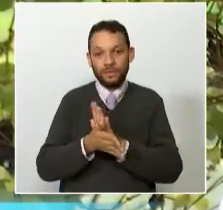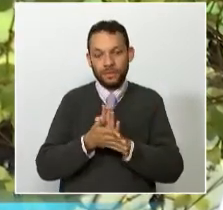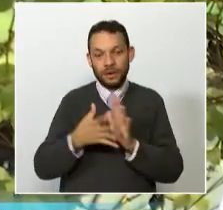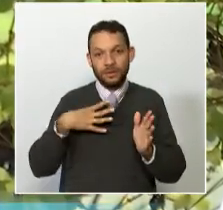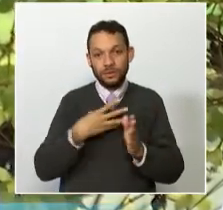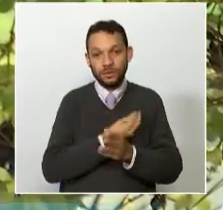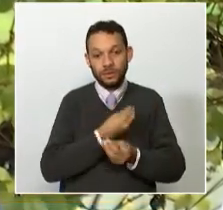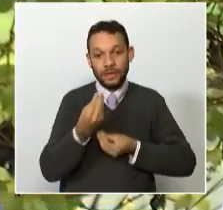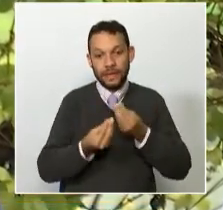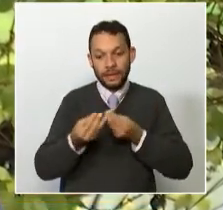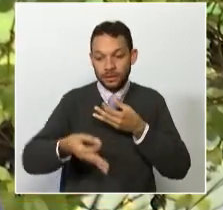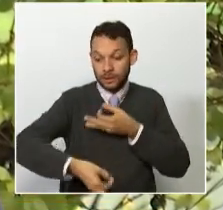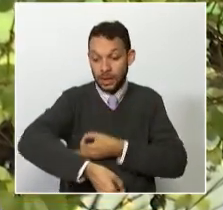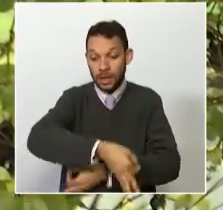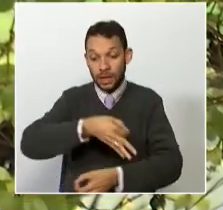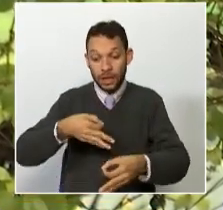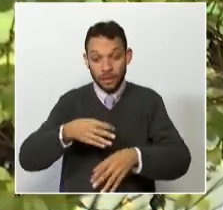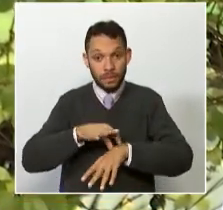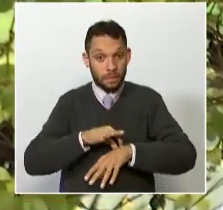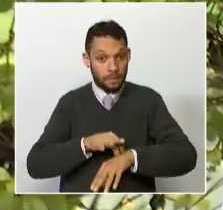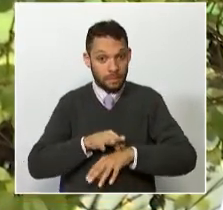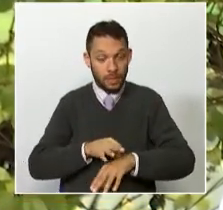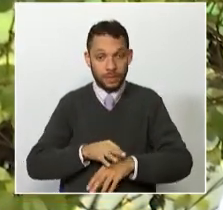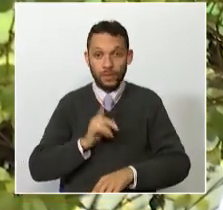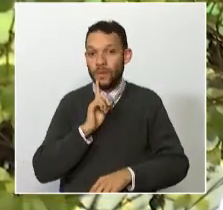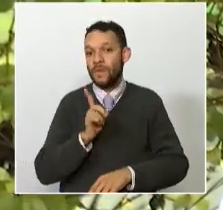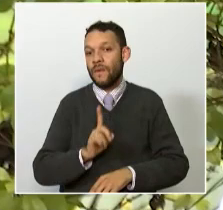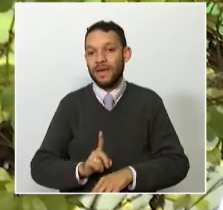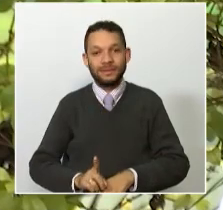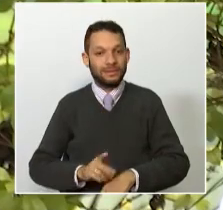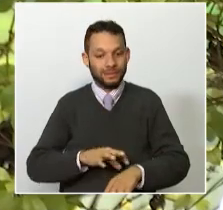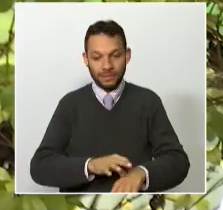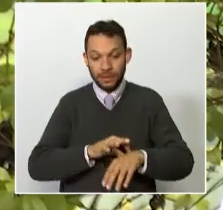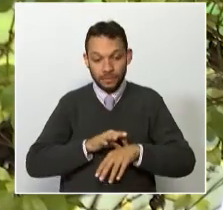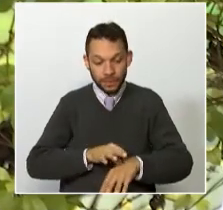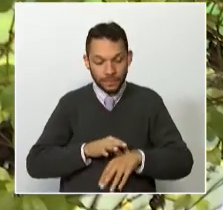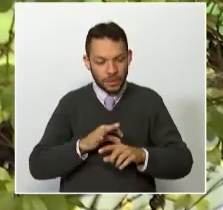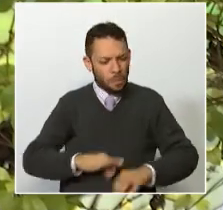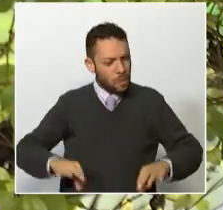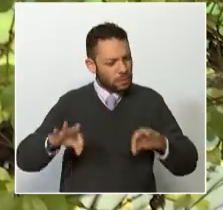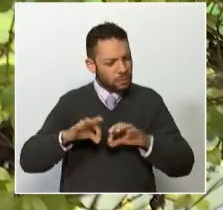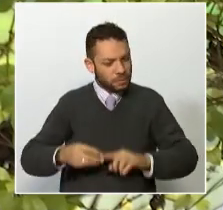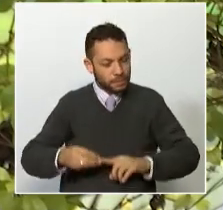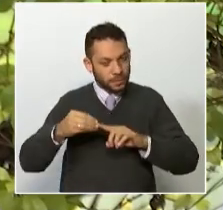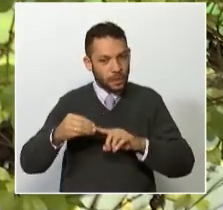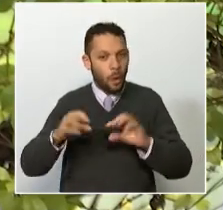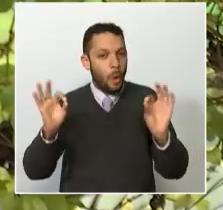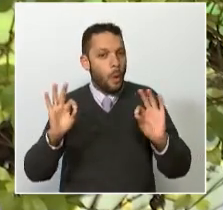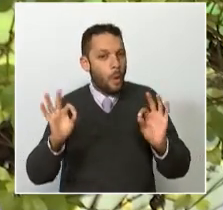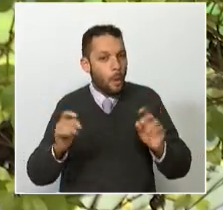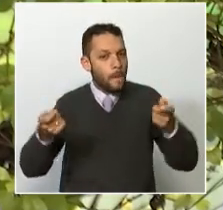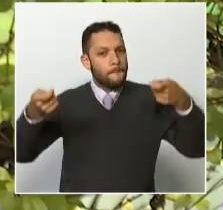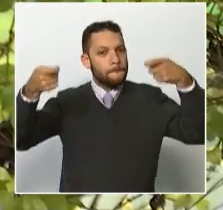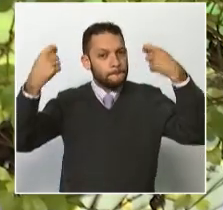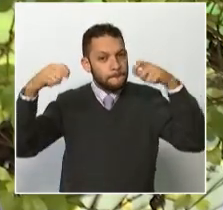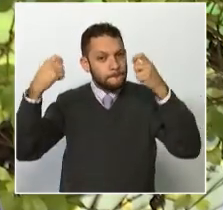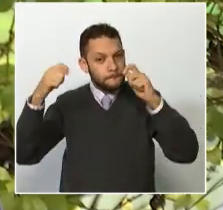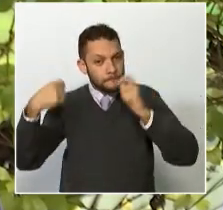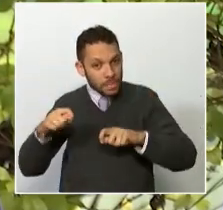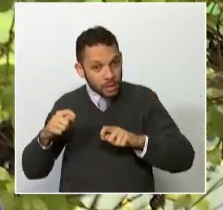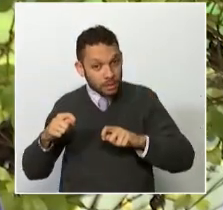nosotros no pretendemos reemplazar una consulta médica, ni tampoco este es un programa de medicina alternativa ni de